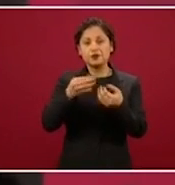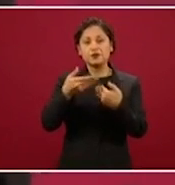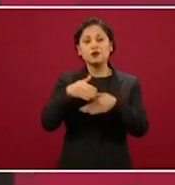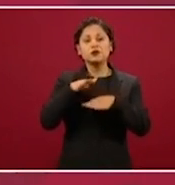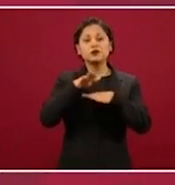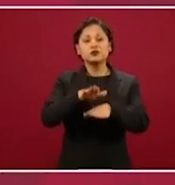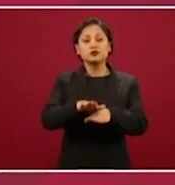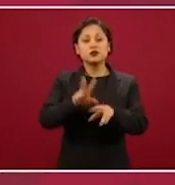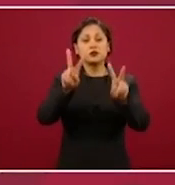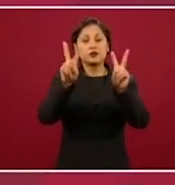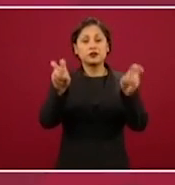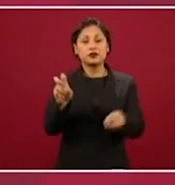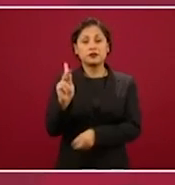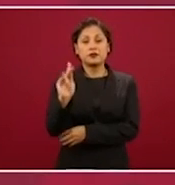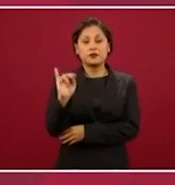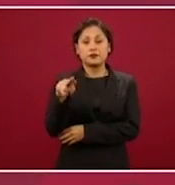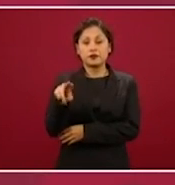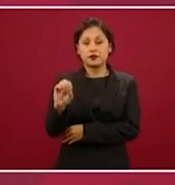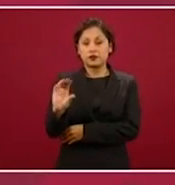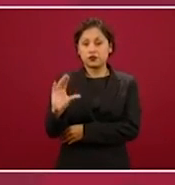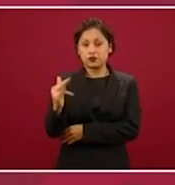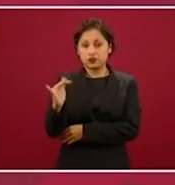a Pinochet.